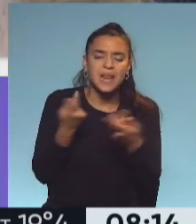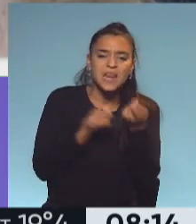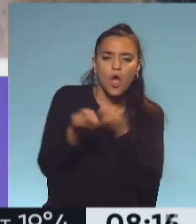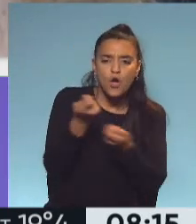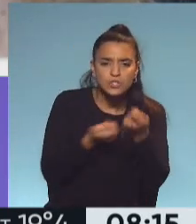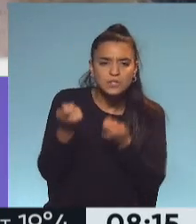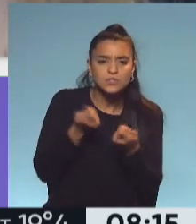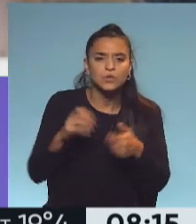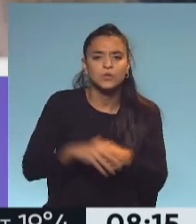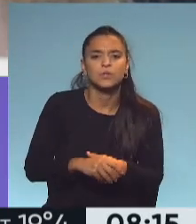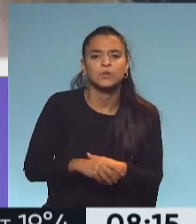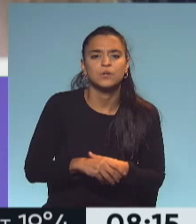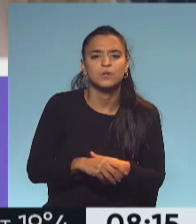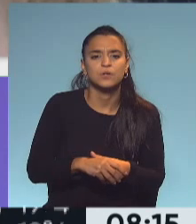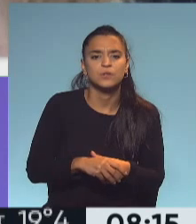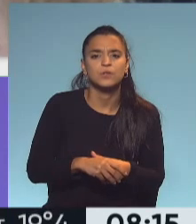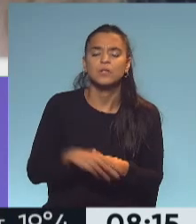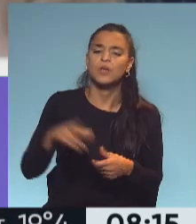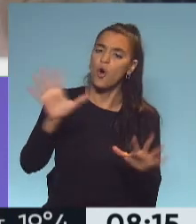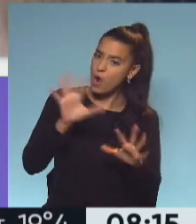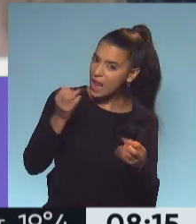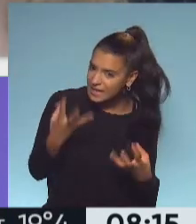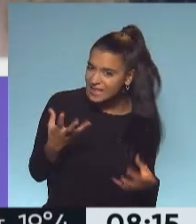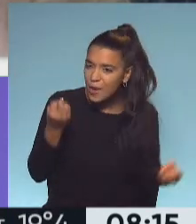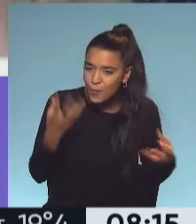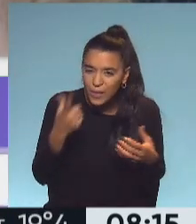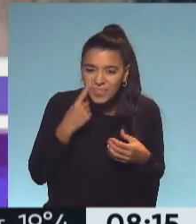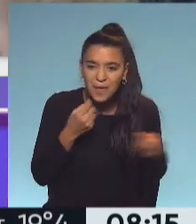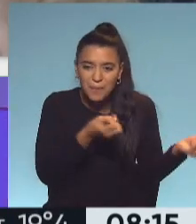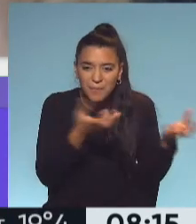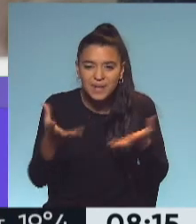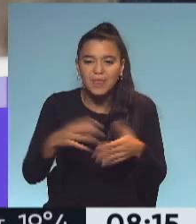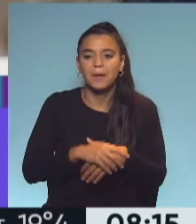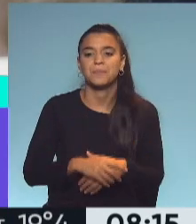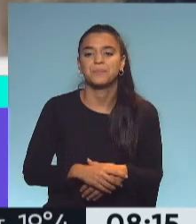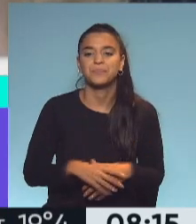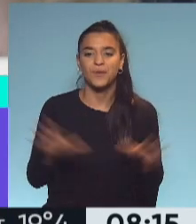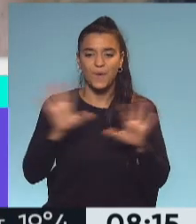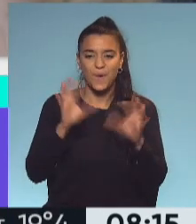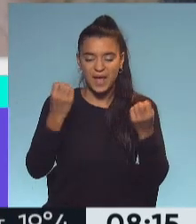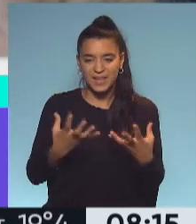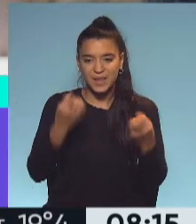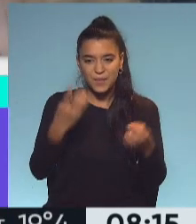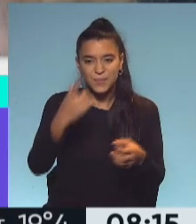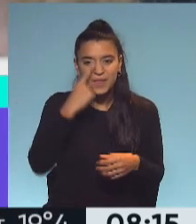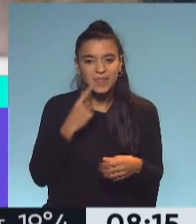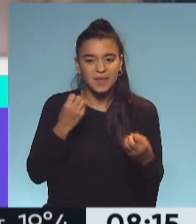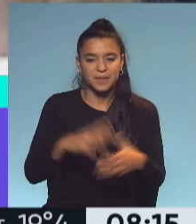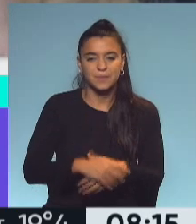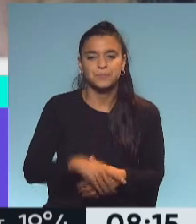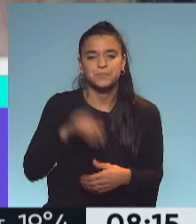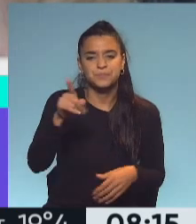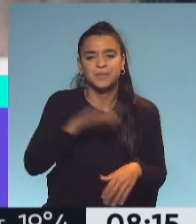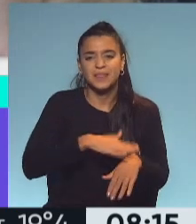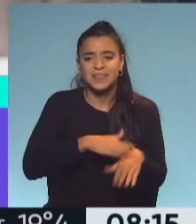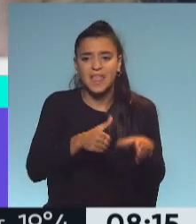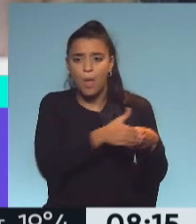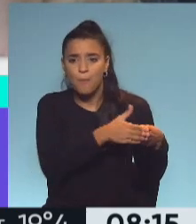negociaciones. Nicolini, ¿cómo le va? Buen día, bienvenida. Hola, ¿qué tal? Buenos días, ¿cómo Bueno, están? estuviste todo este